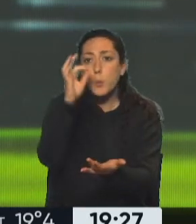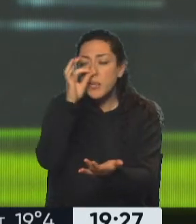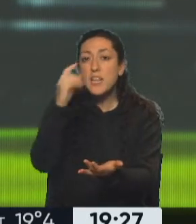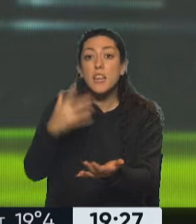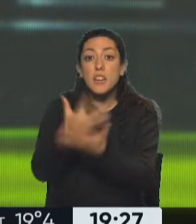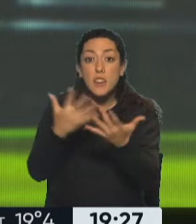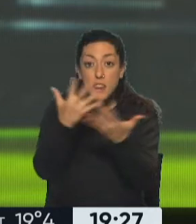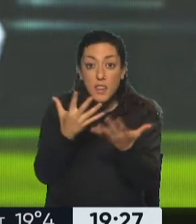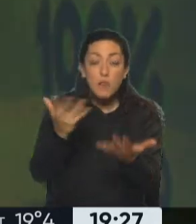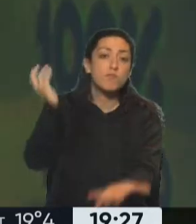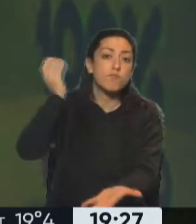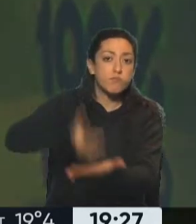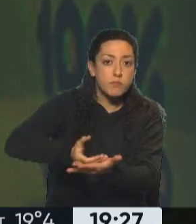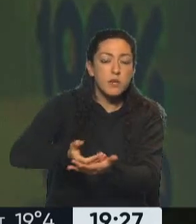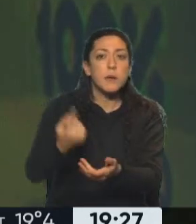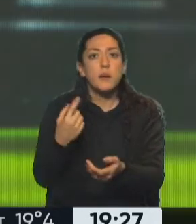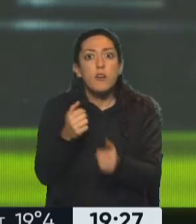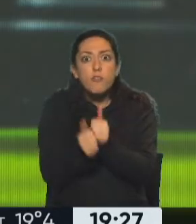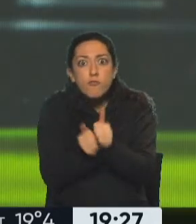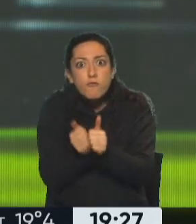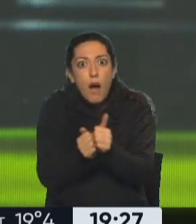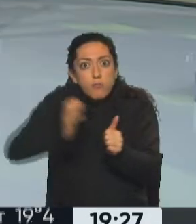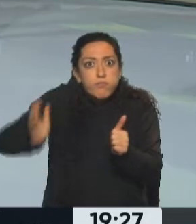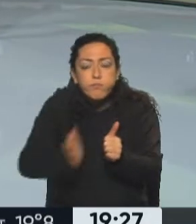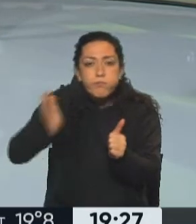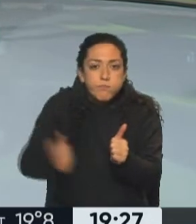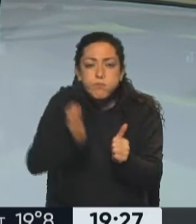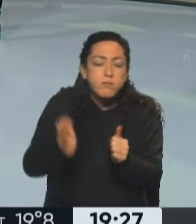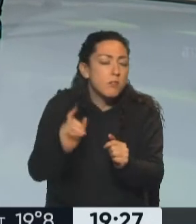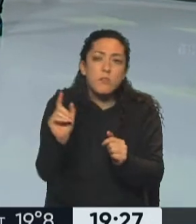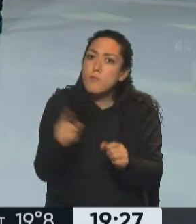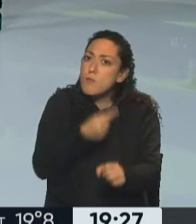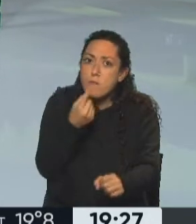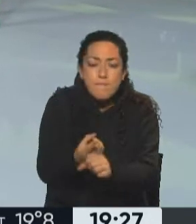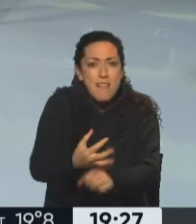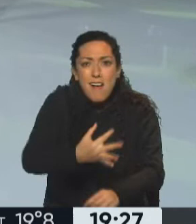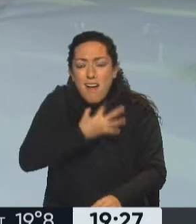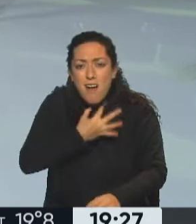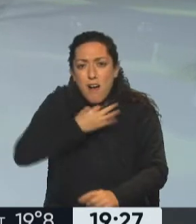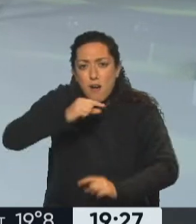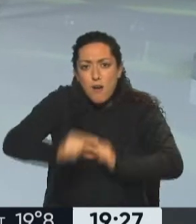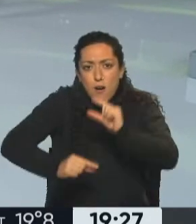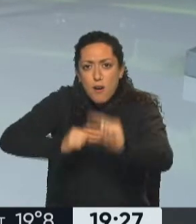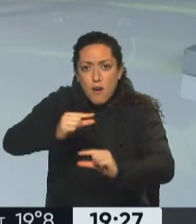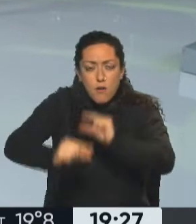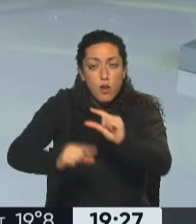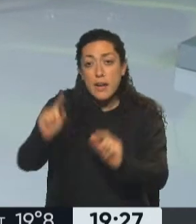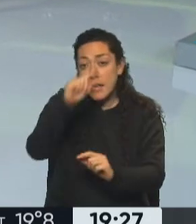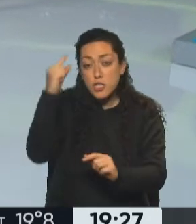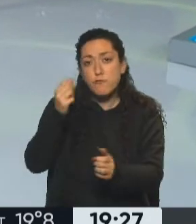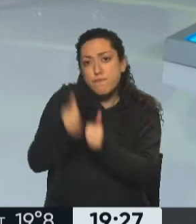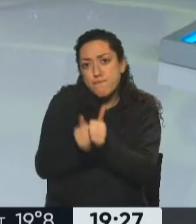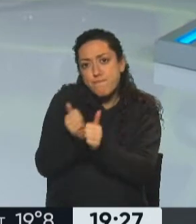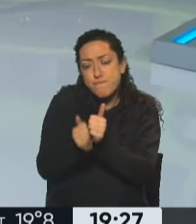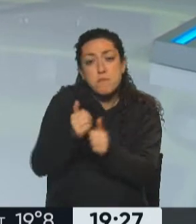que pasa es que no hay capacidad de fabricación de tantas unidades. Van paso a paso. pero es fabricación nacional, la mayor parte de sus componentes